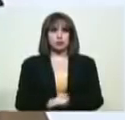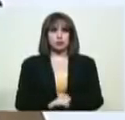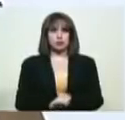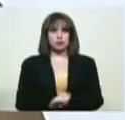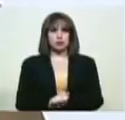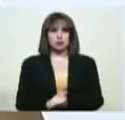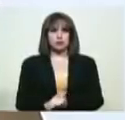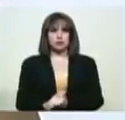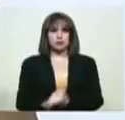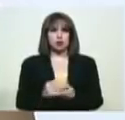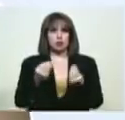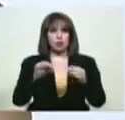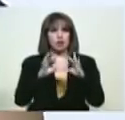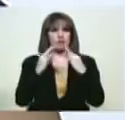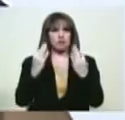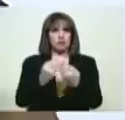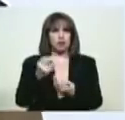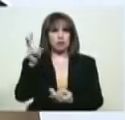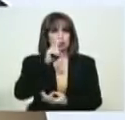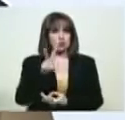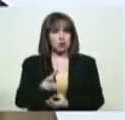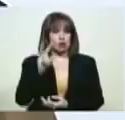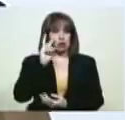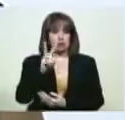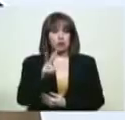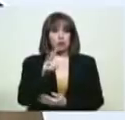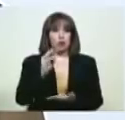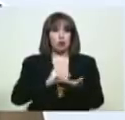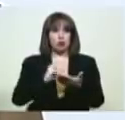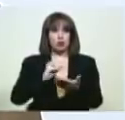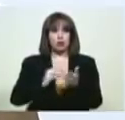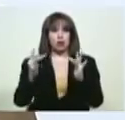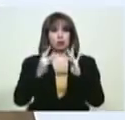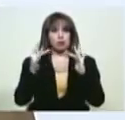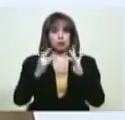a las familias venezolanas. Es el aporte y con él vamos a retornar nuevamente al contacto a los estudios. Adelante.